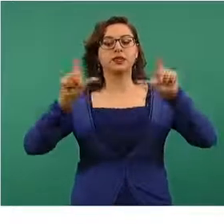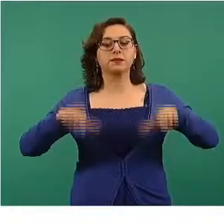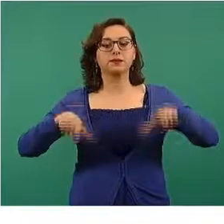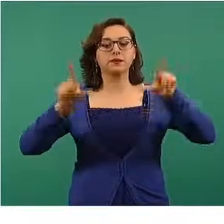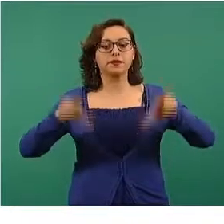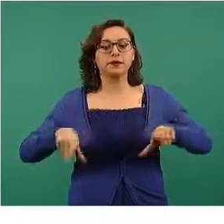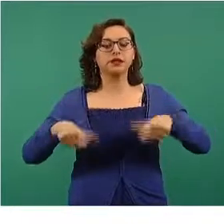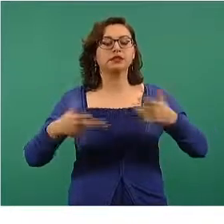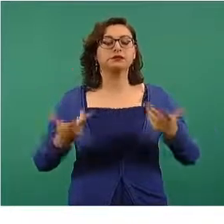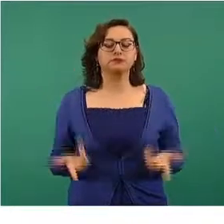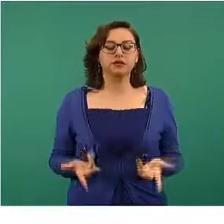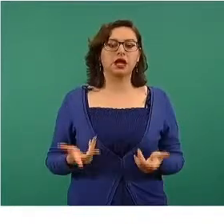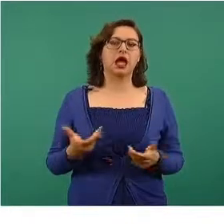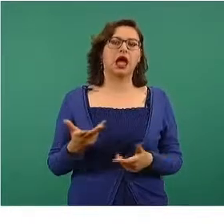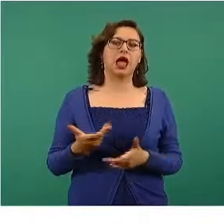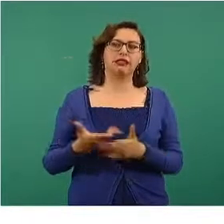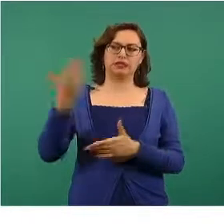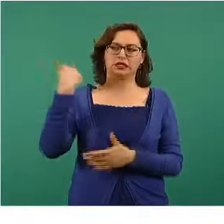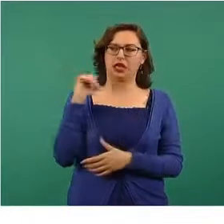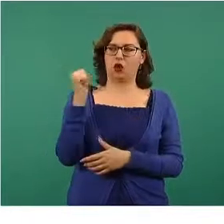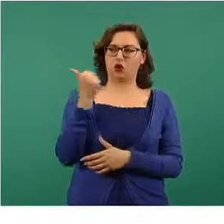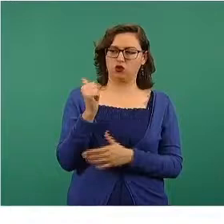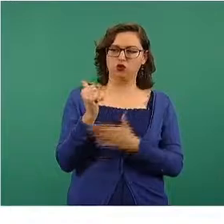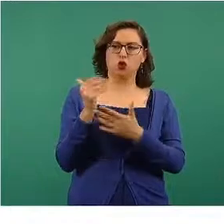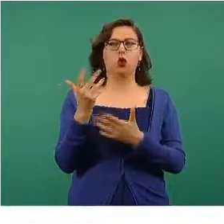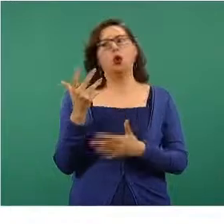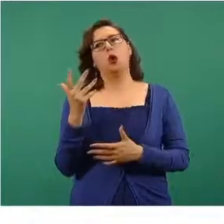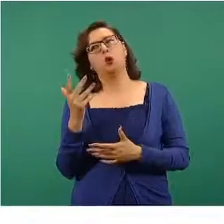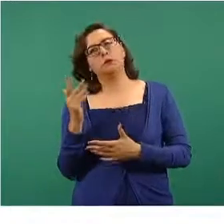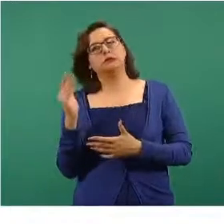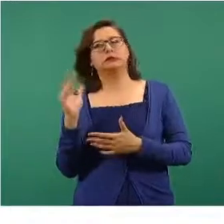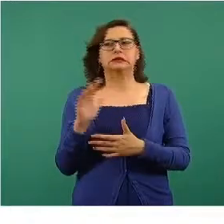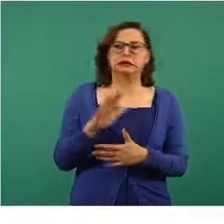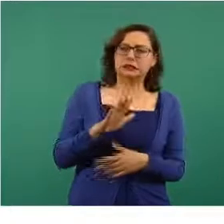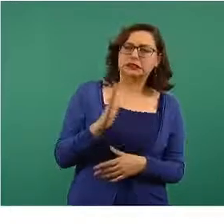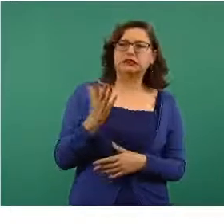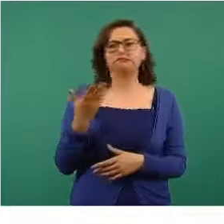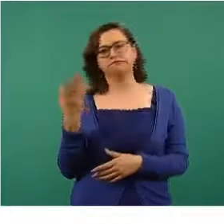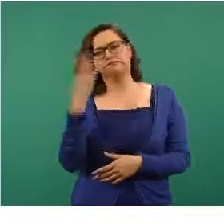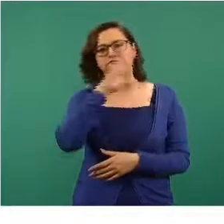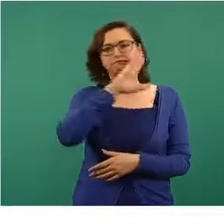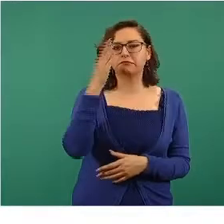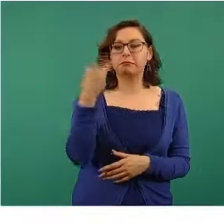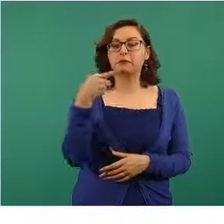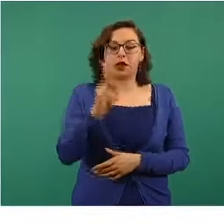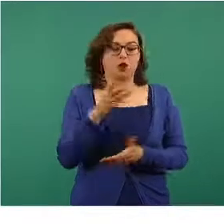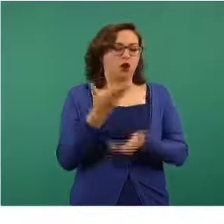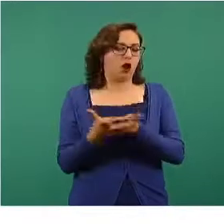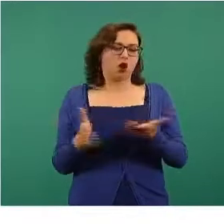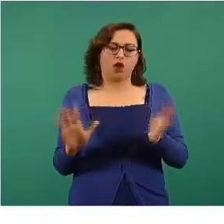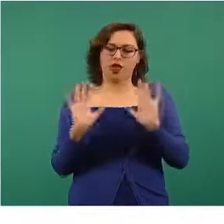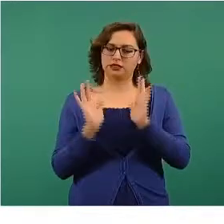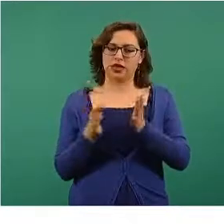principio hubo algunos desfases, pero son cada 15 días. ¿Sí? Cada 15 días en la página